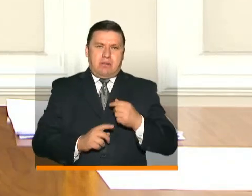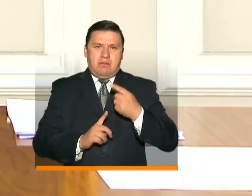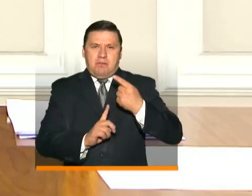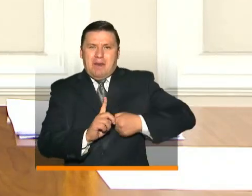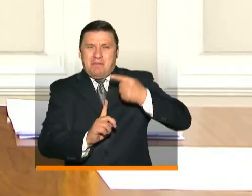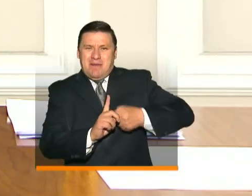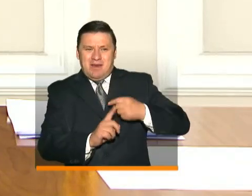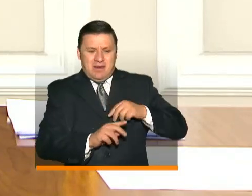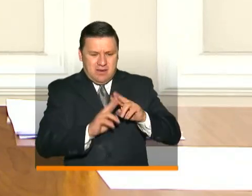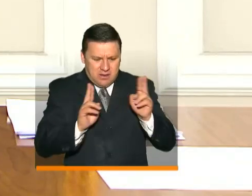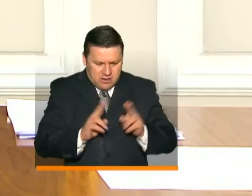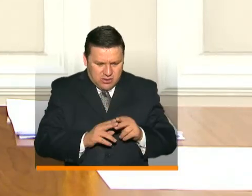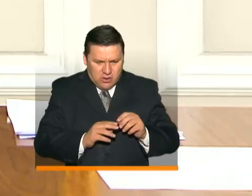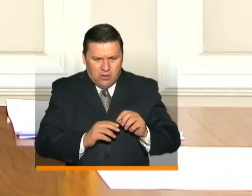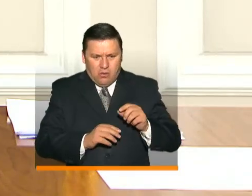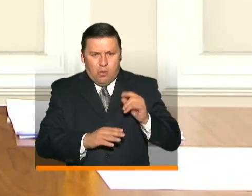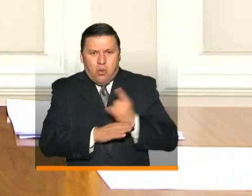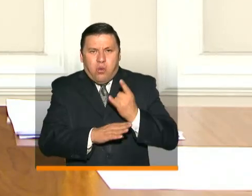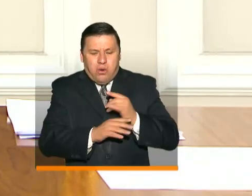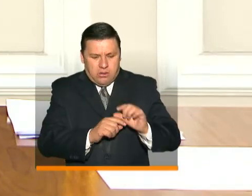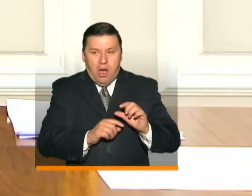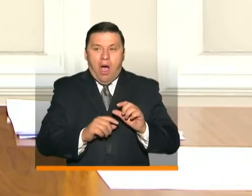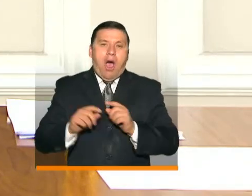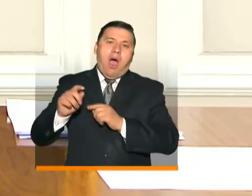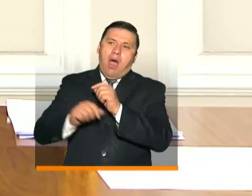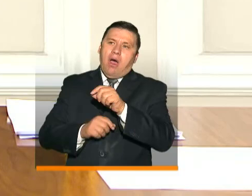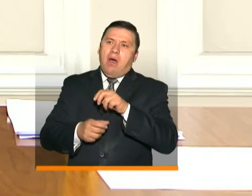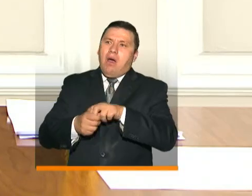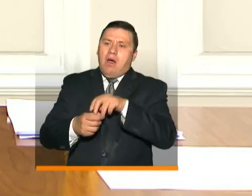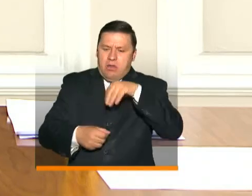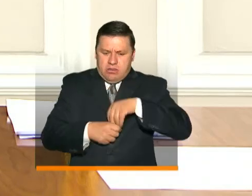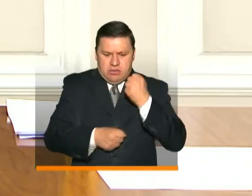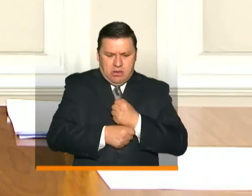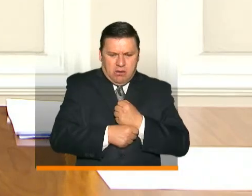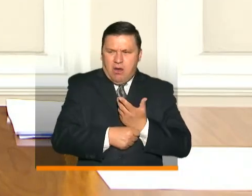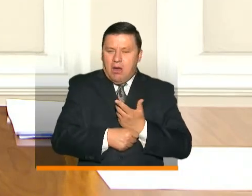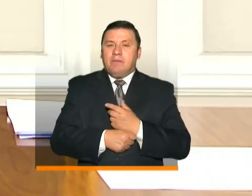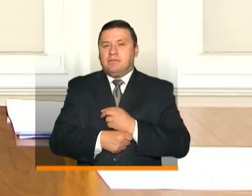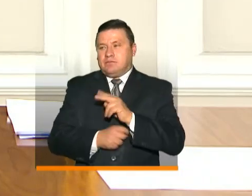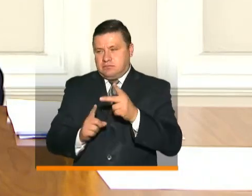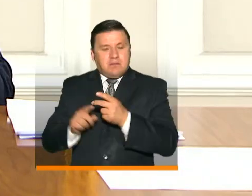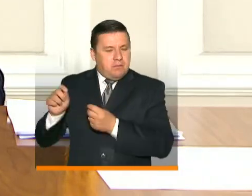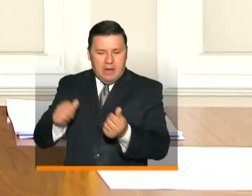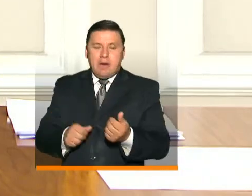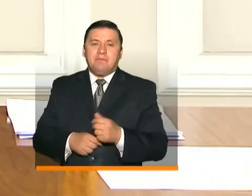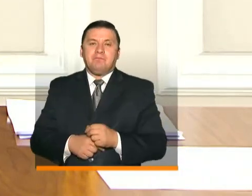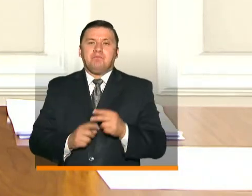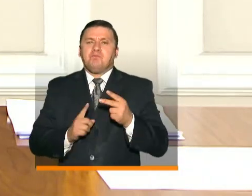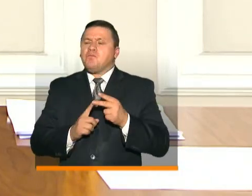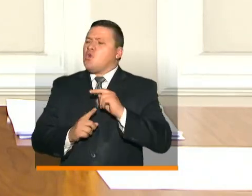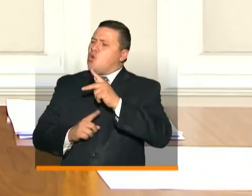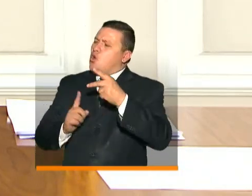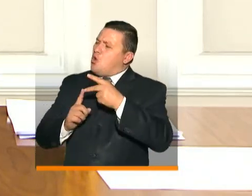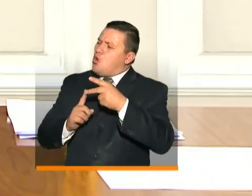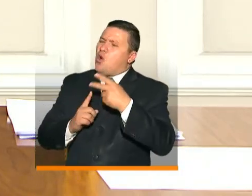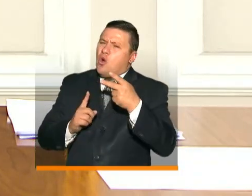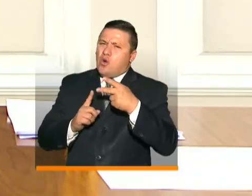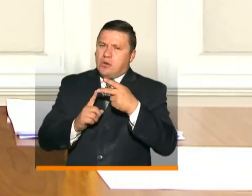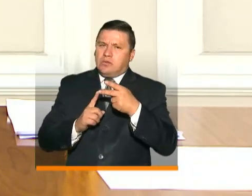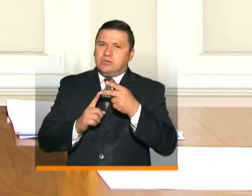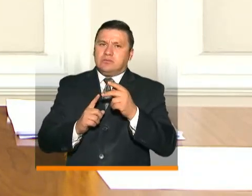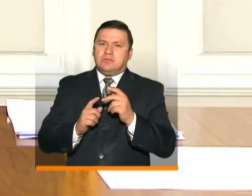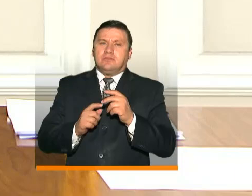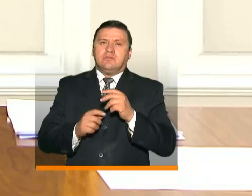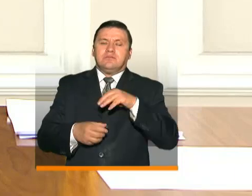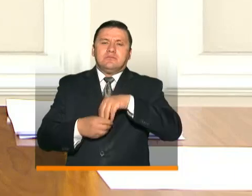para conectarse desde el lugar de trabajo en casa. Lo otro, ¿cómo estamos avanzando con los programas de